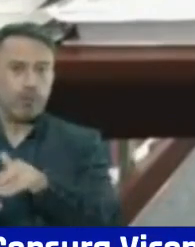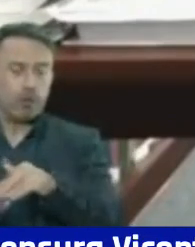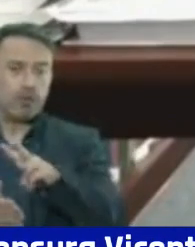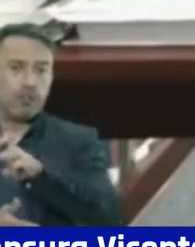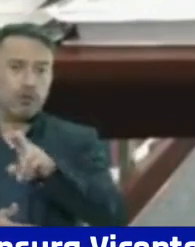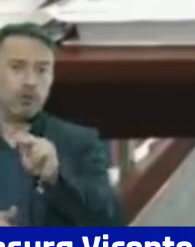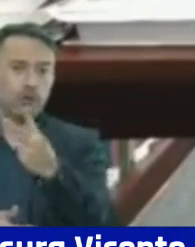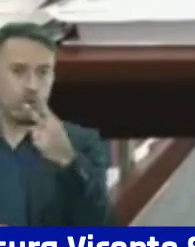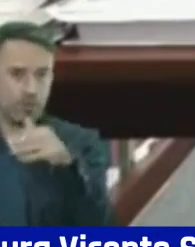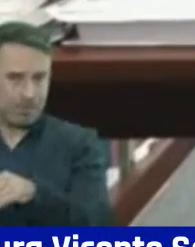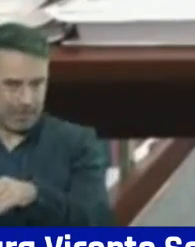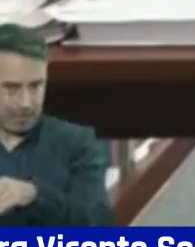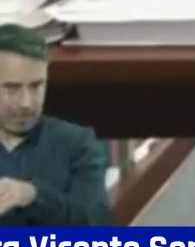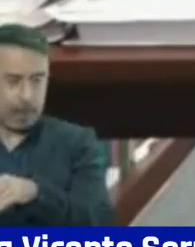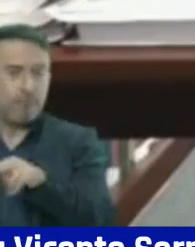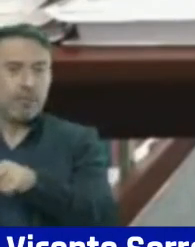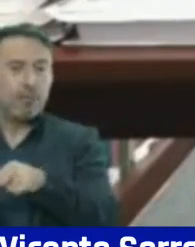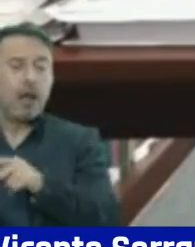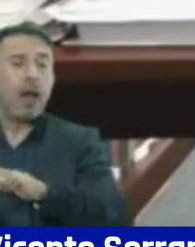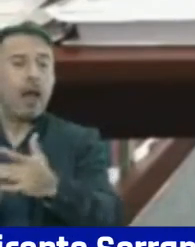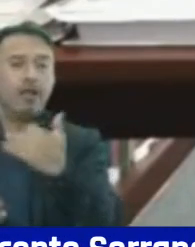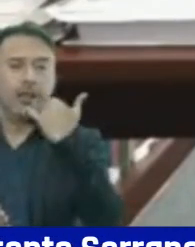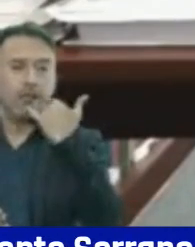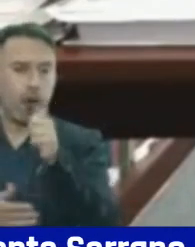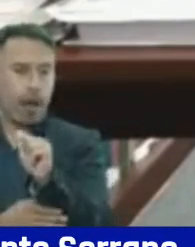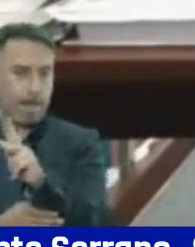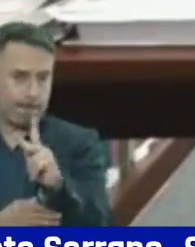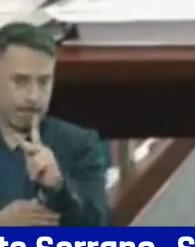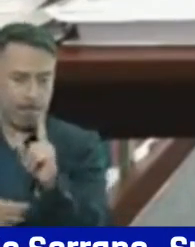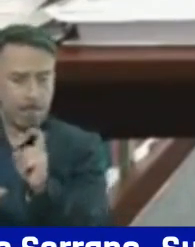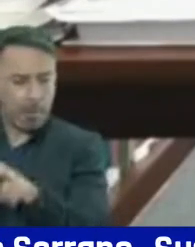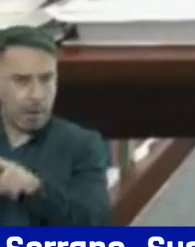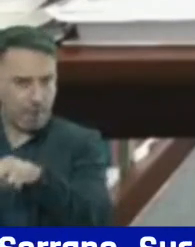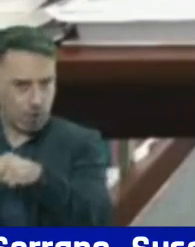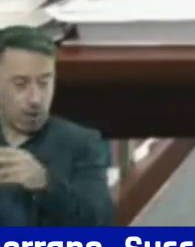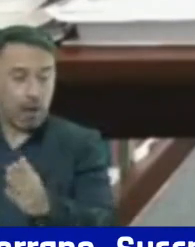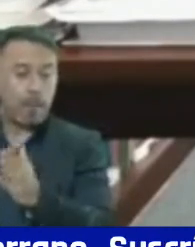1.382.000 firmas a través de la app móvil habilitada por el INE y